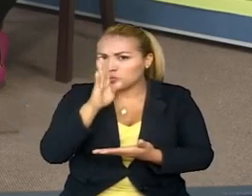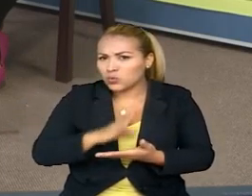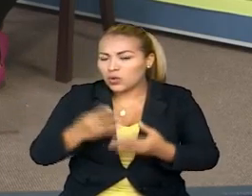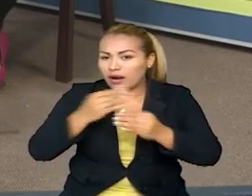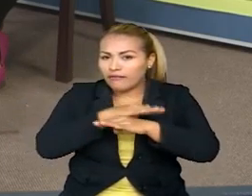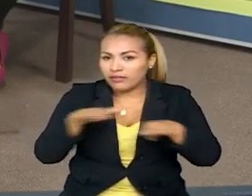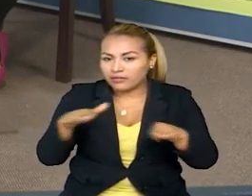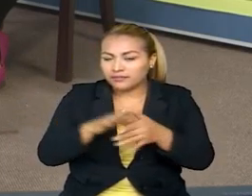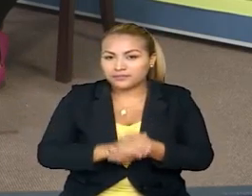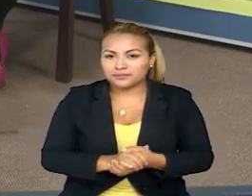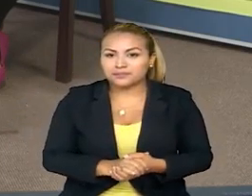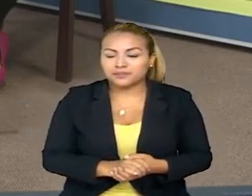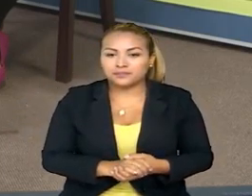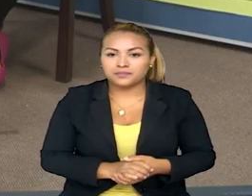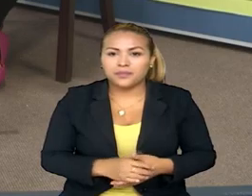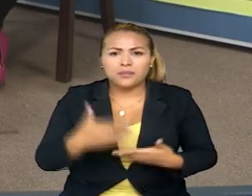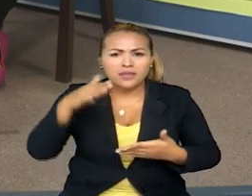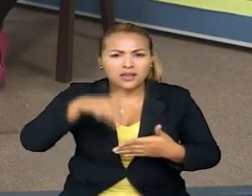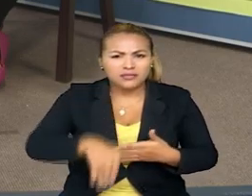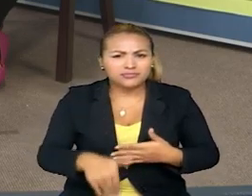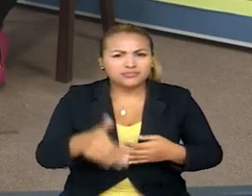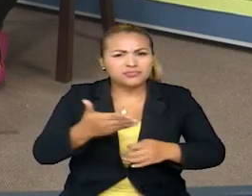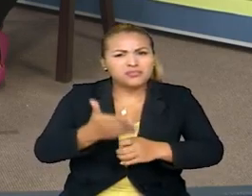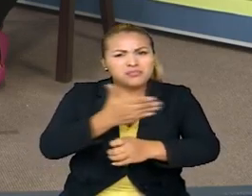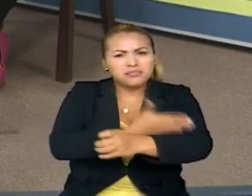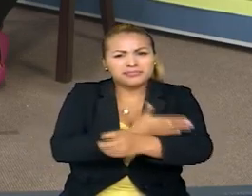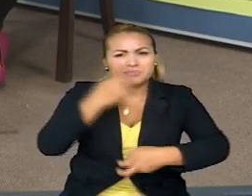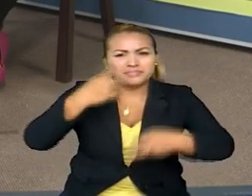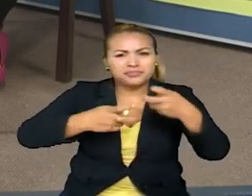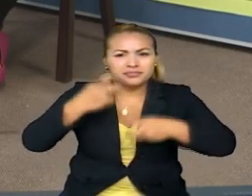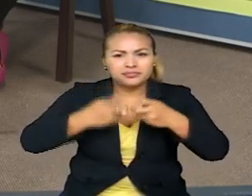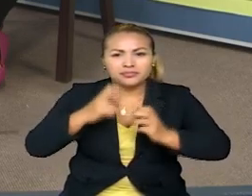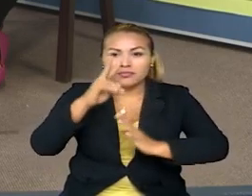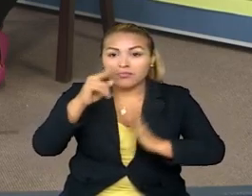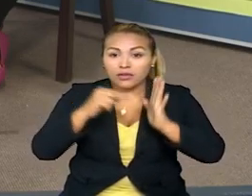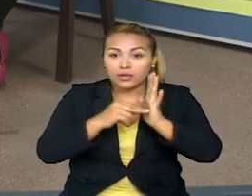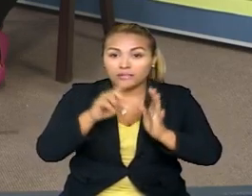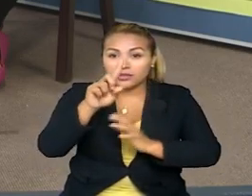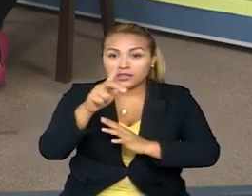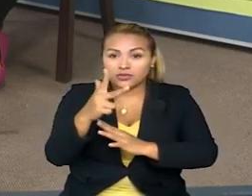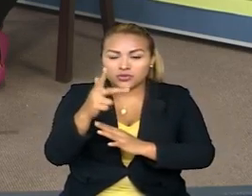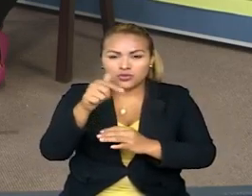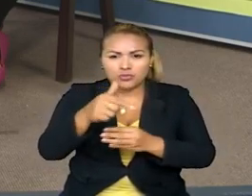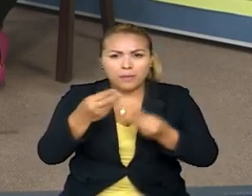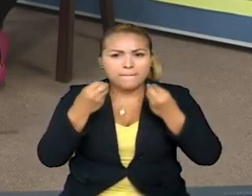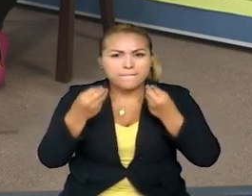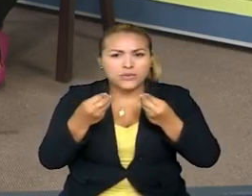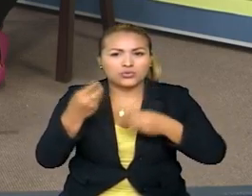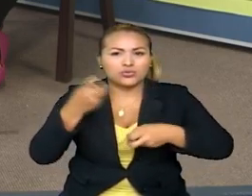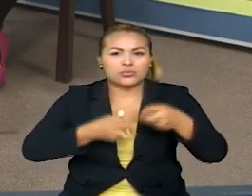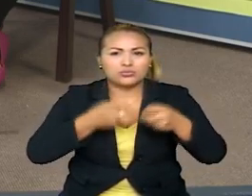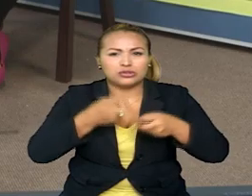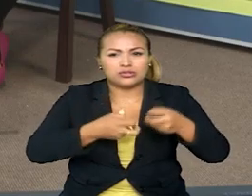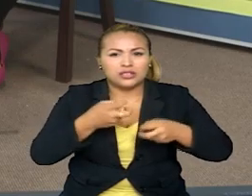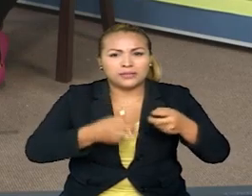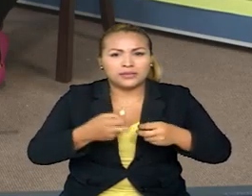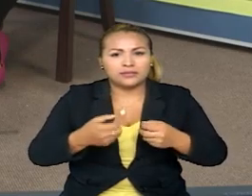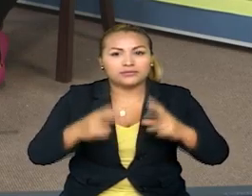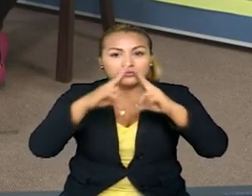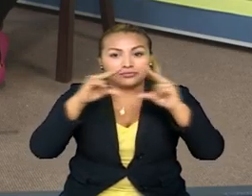esto que pasó durante la intentona golpista que hubo en el 2018 las redes sociales fueron también yo creo